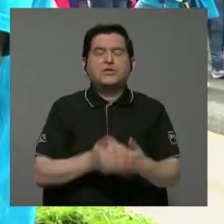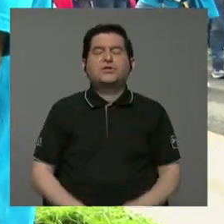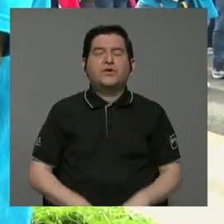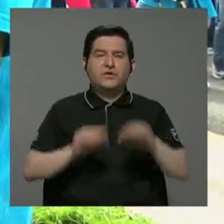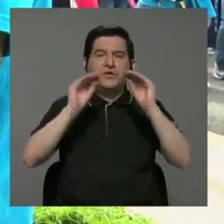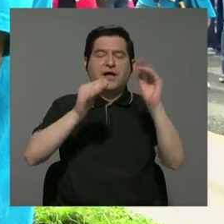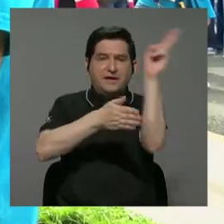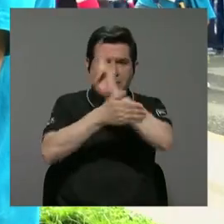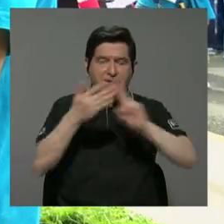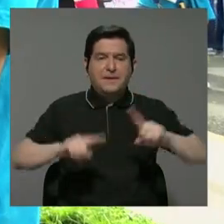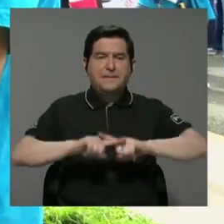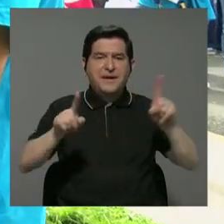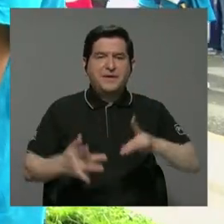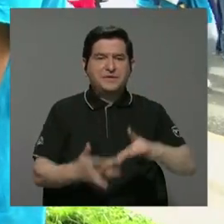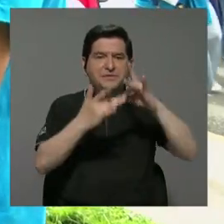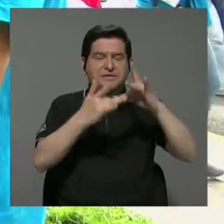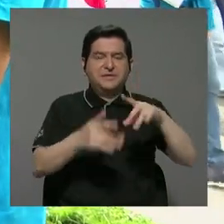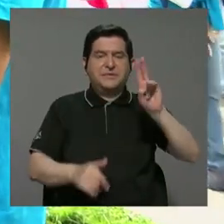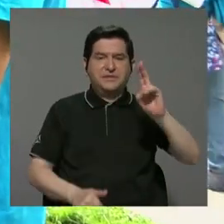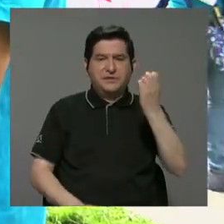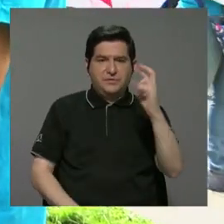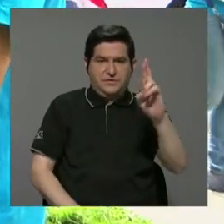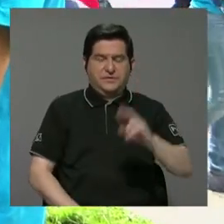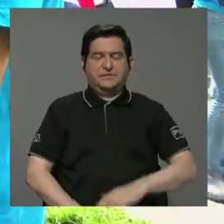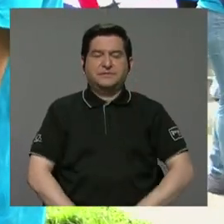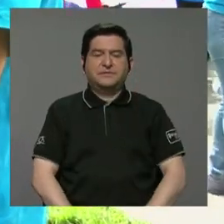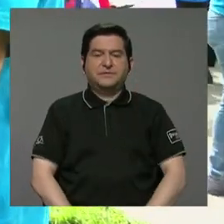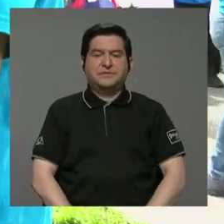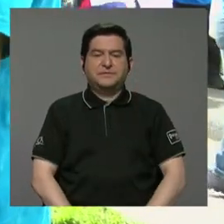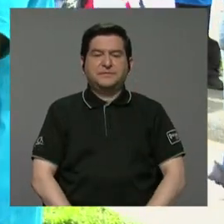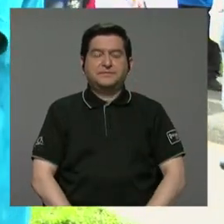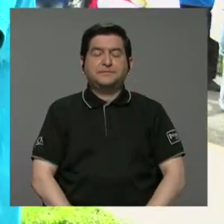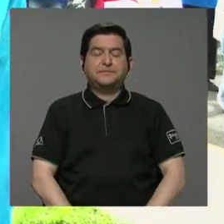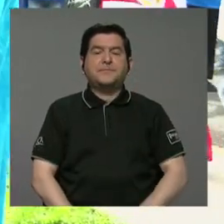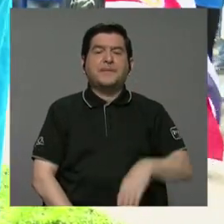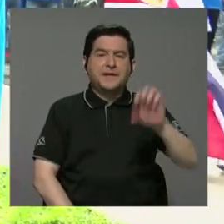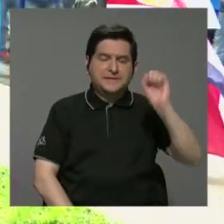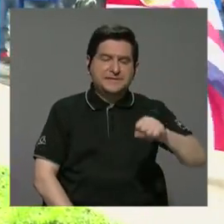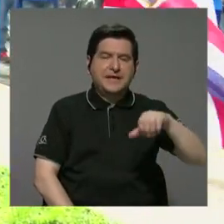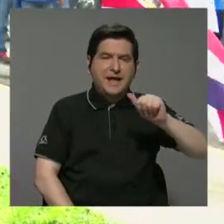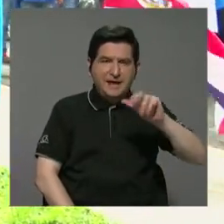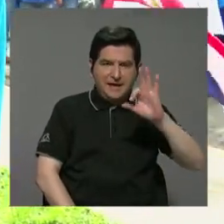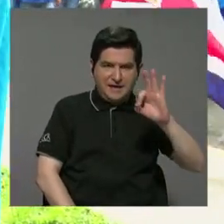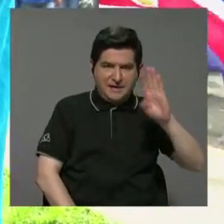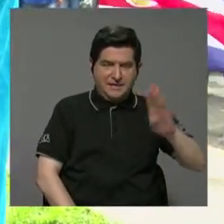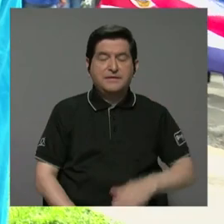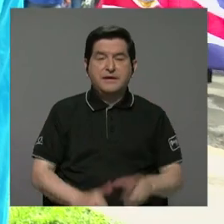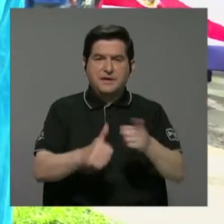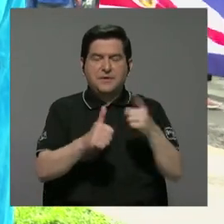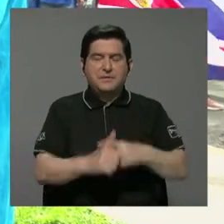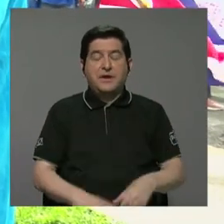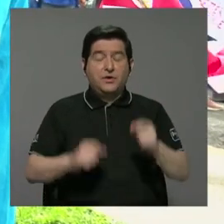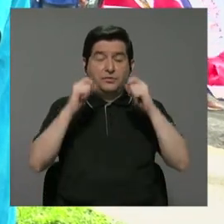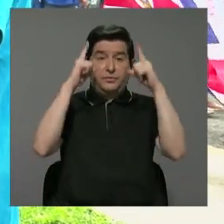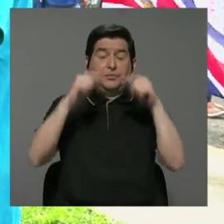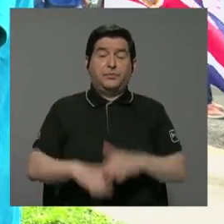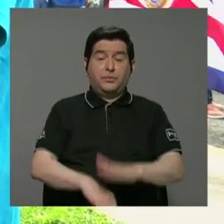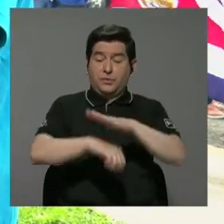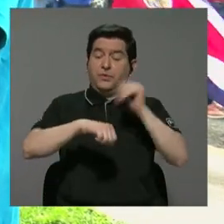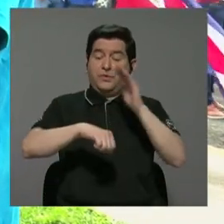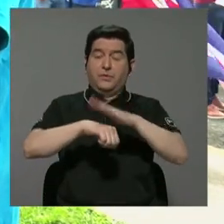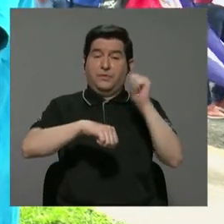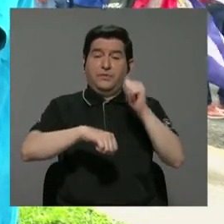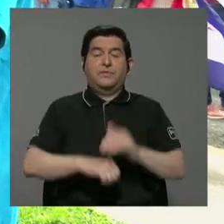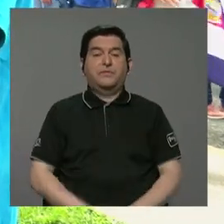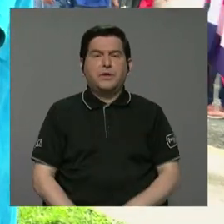pero específicamente en la Universidad de Costa Rica. Sí, Alejandra, primero impresionado con esta convocatoria. Yo creo